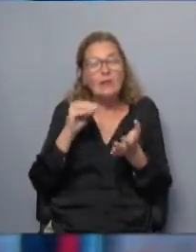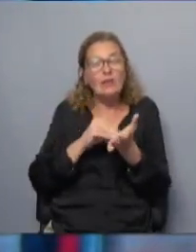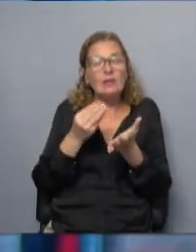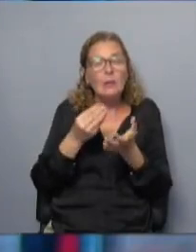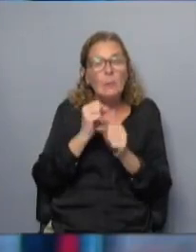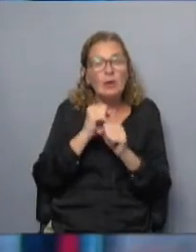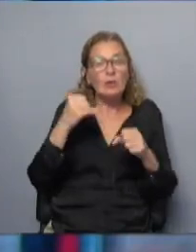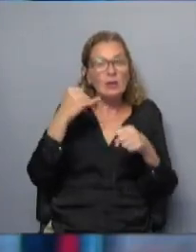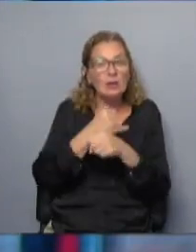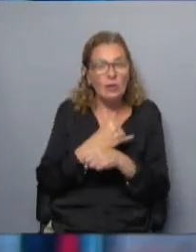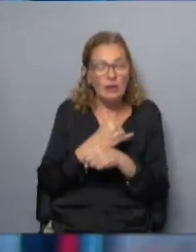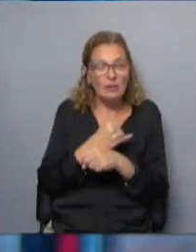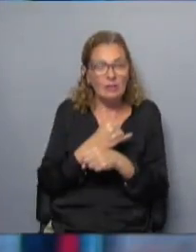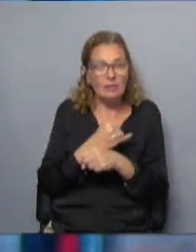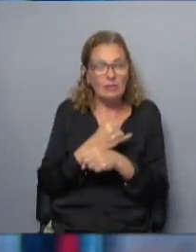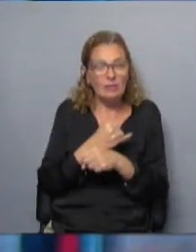permitir que se equivoquen